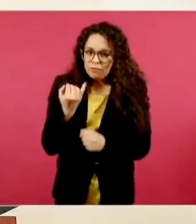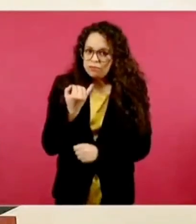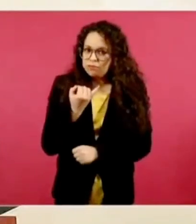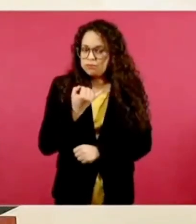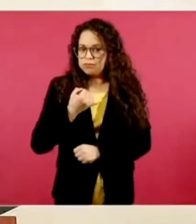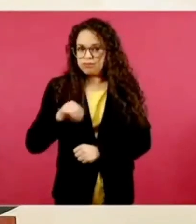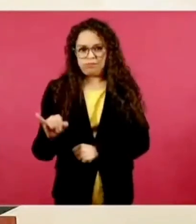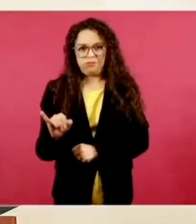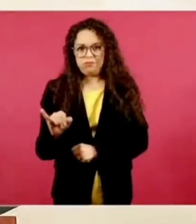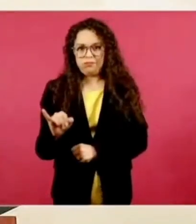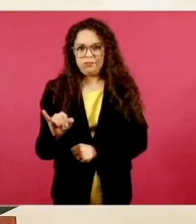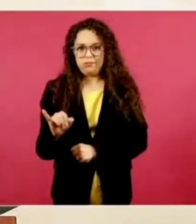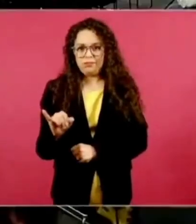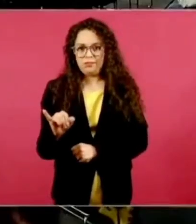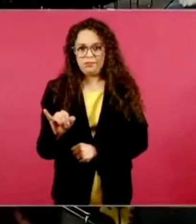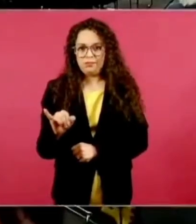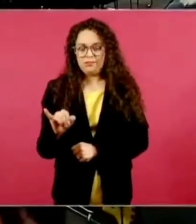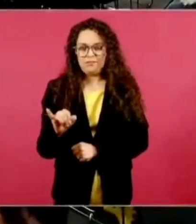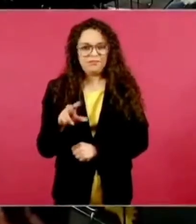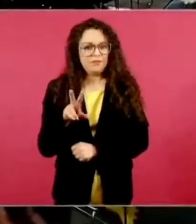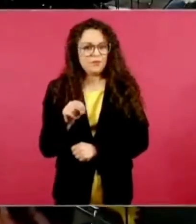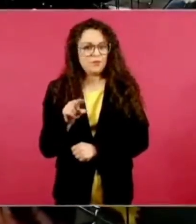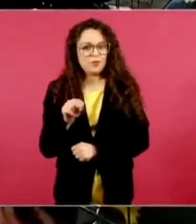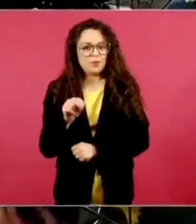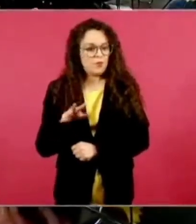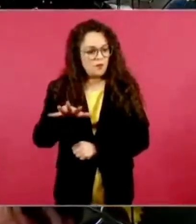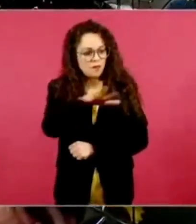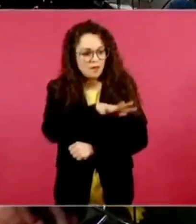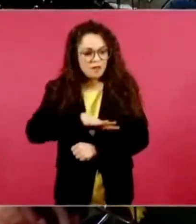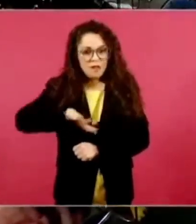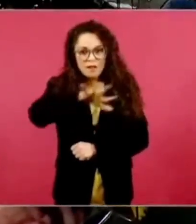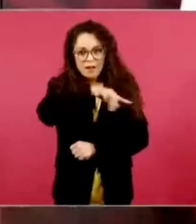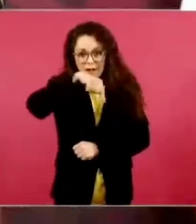Cuando nuestro pueblo es un pueblo